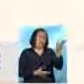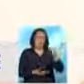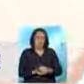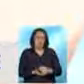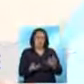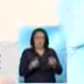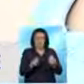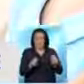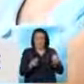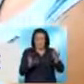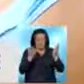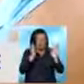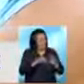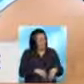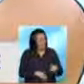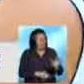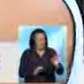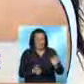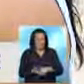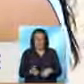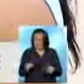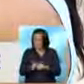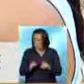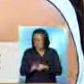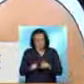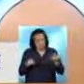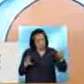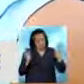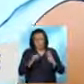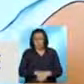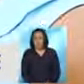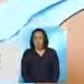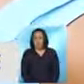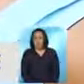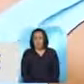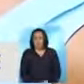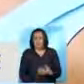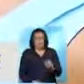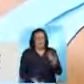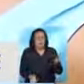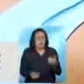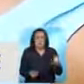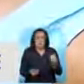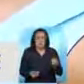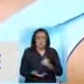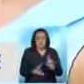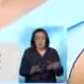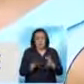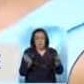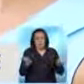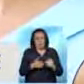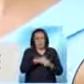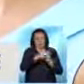pura tierra está sentado. Igualito eso deberían hacer. ¿Por qué no lo han hecho eso? Ya